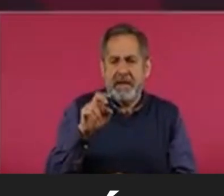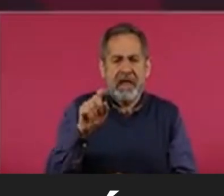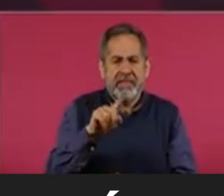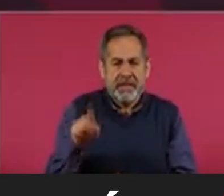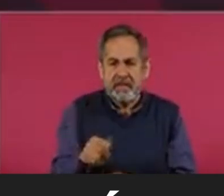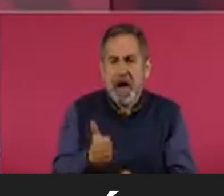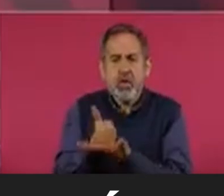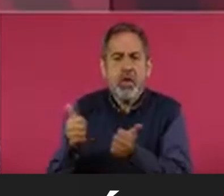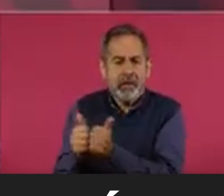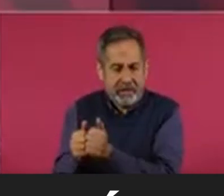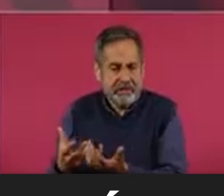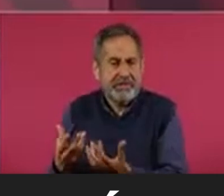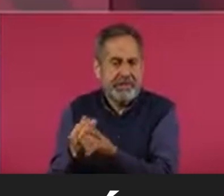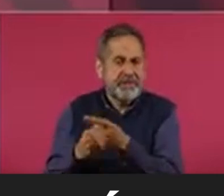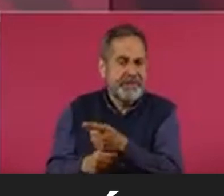como ayudante.